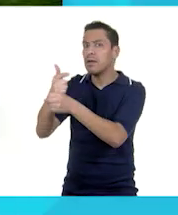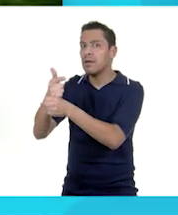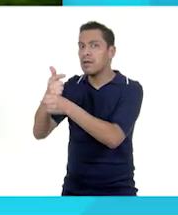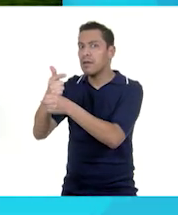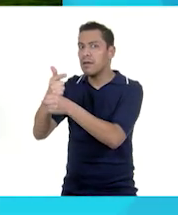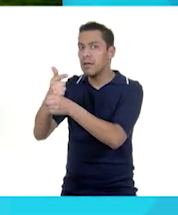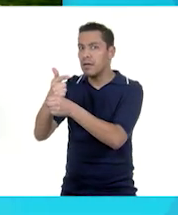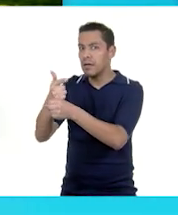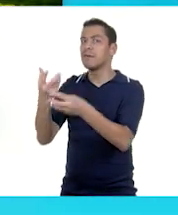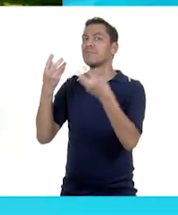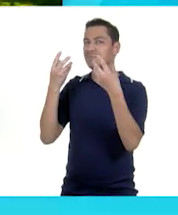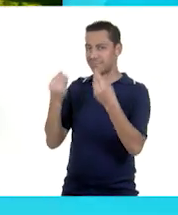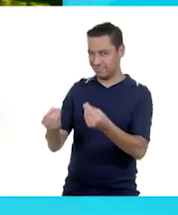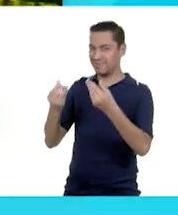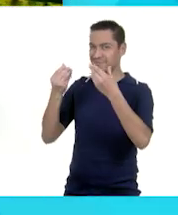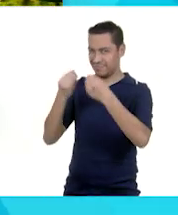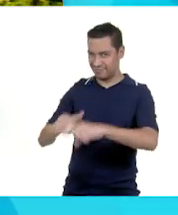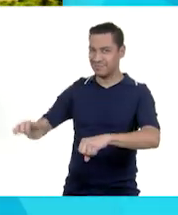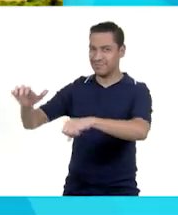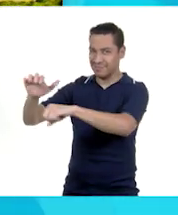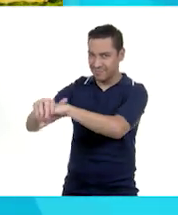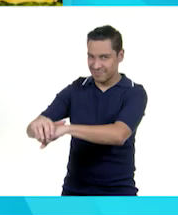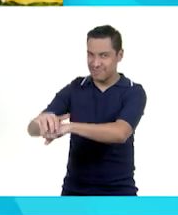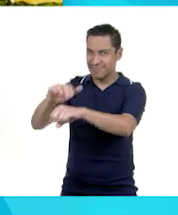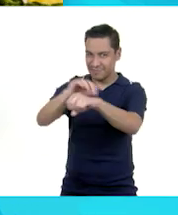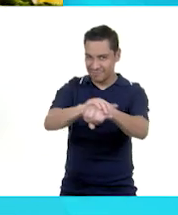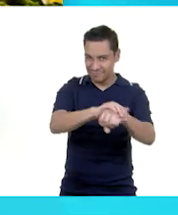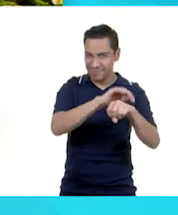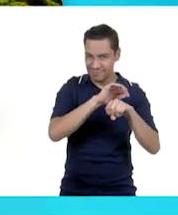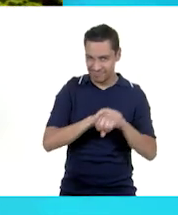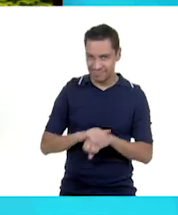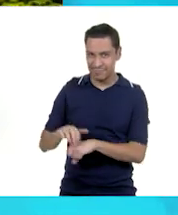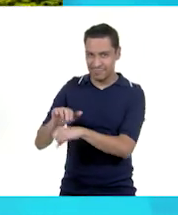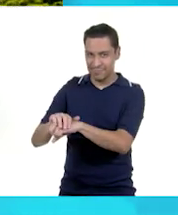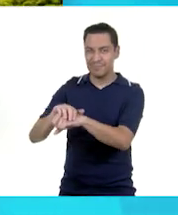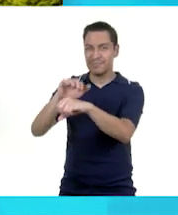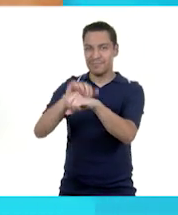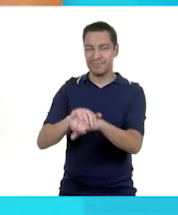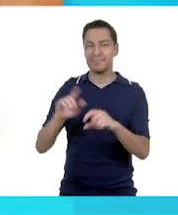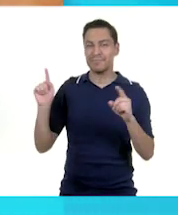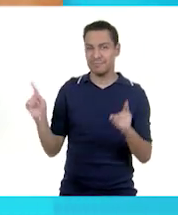encontrarás. Mira, amigo.